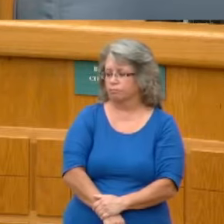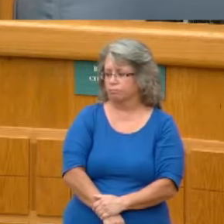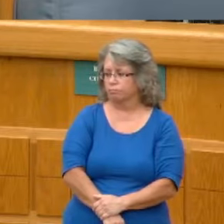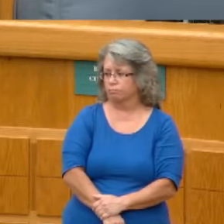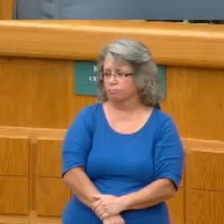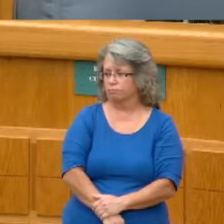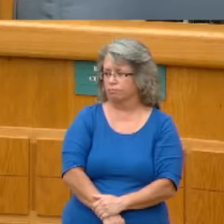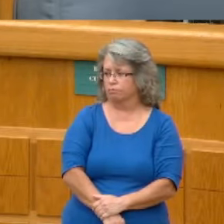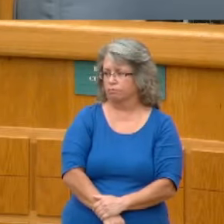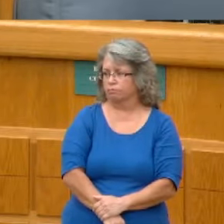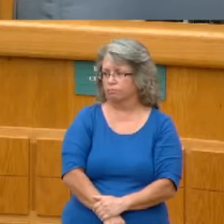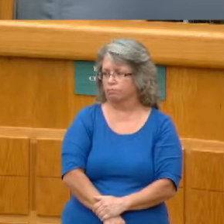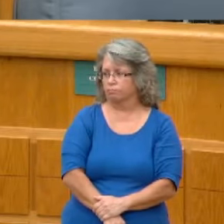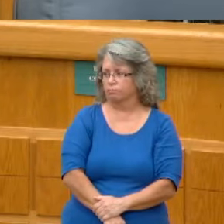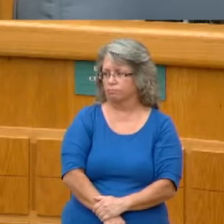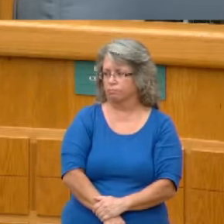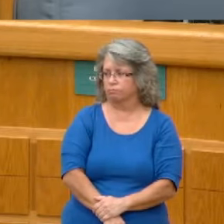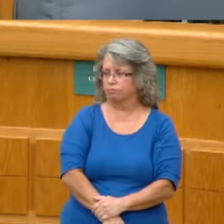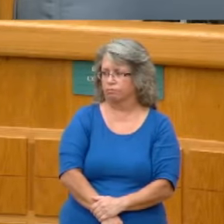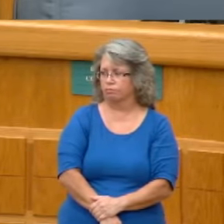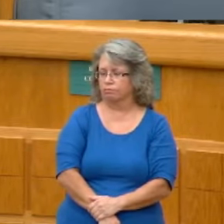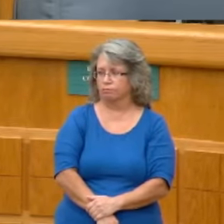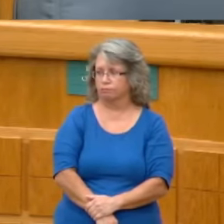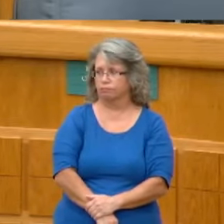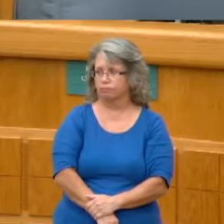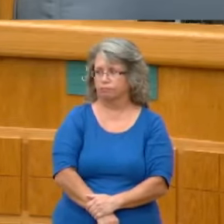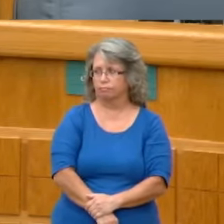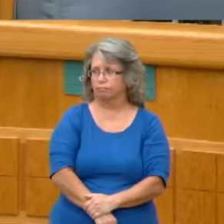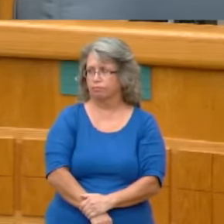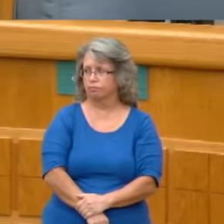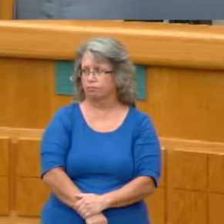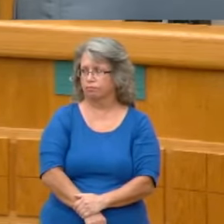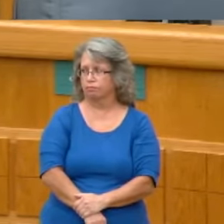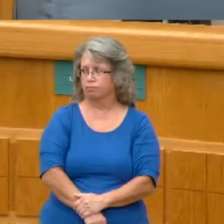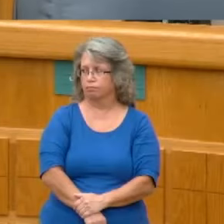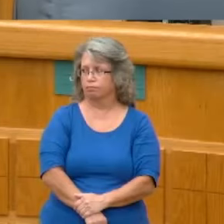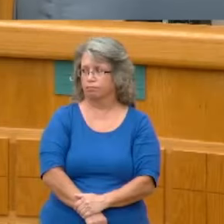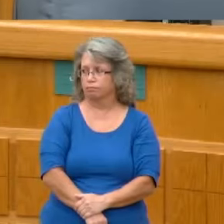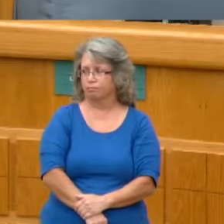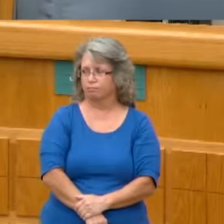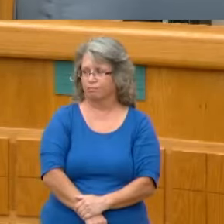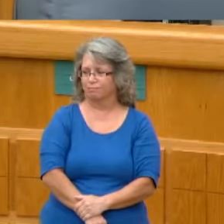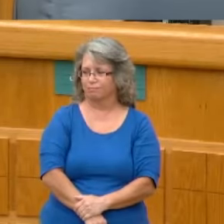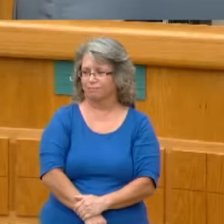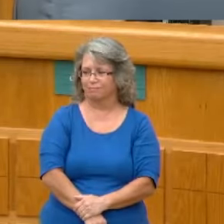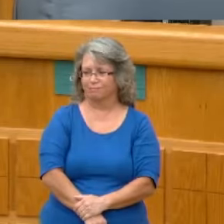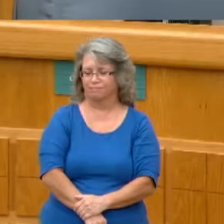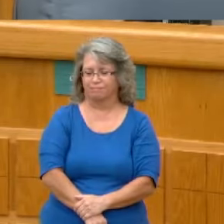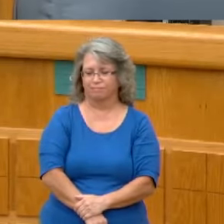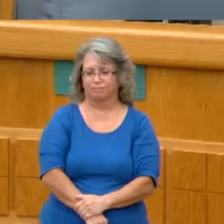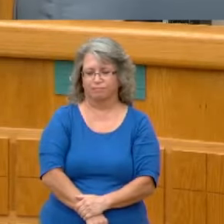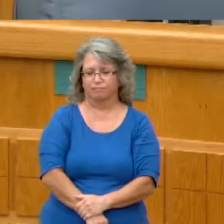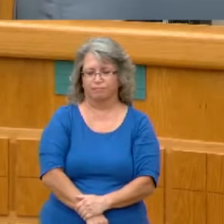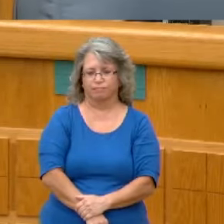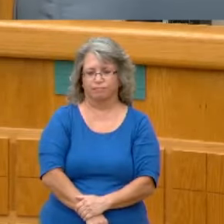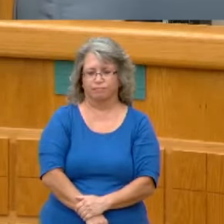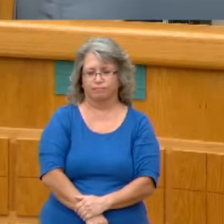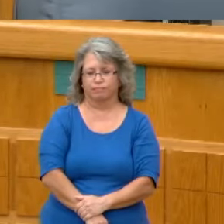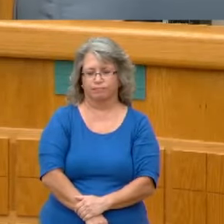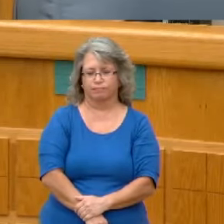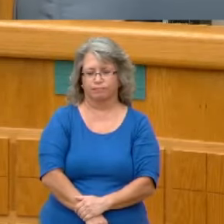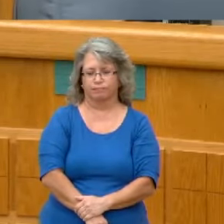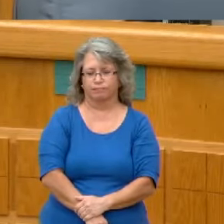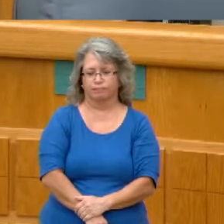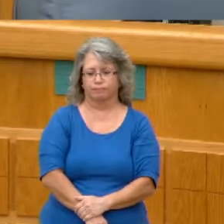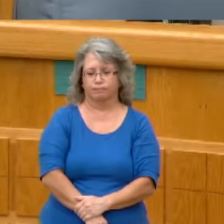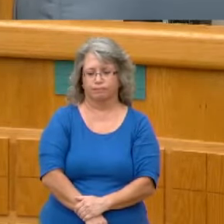Personas Mayores de Greenwood también está disponible para administrar la vacuna. A la fecha, ahí se han administrado 167 vacunas. El horario de